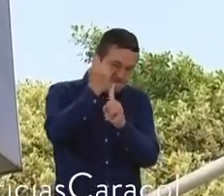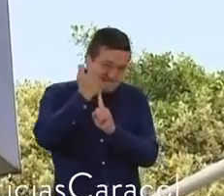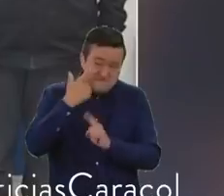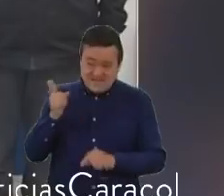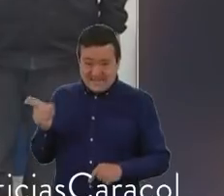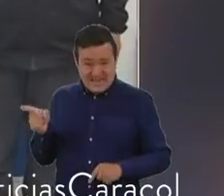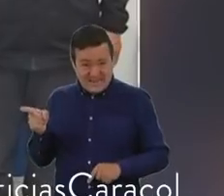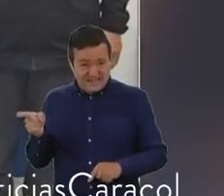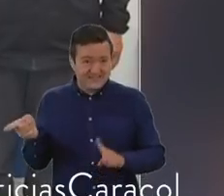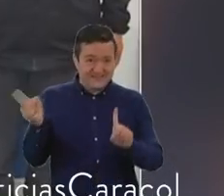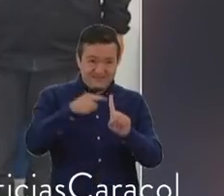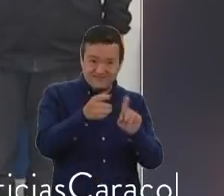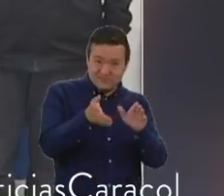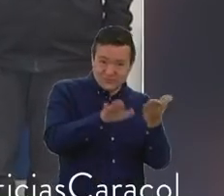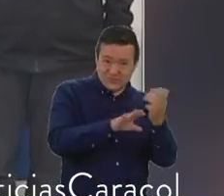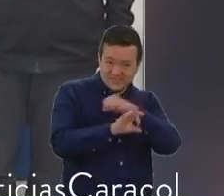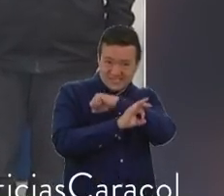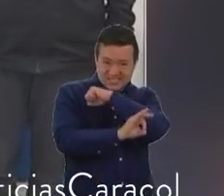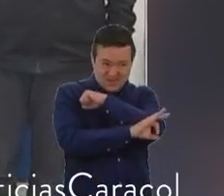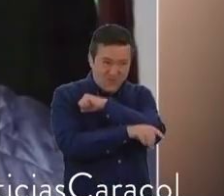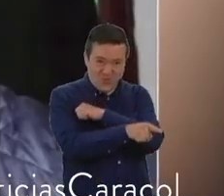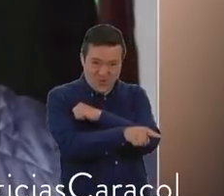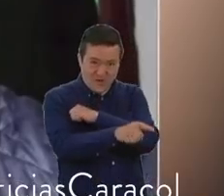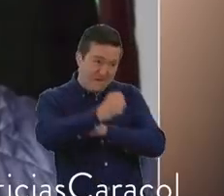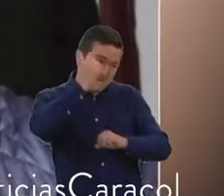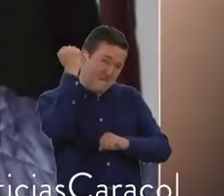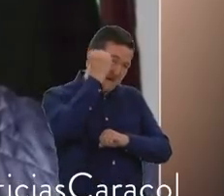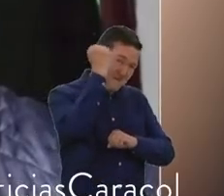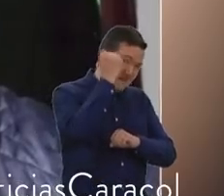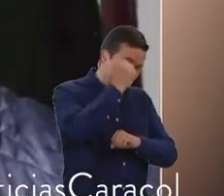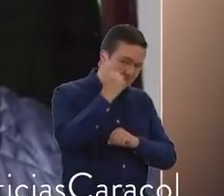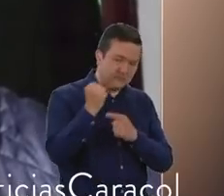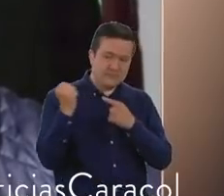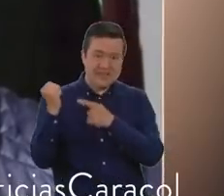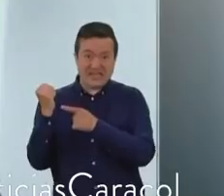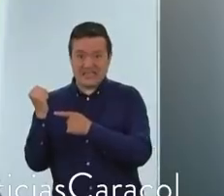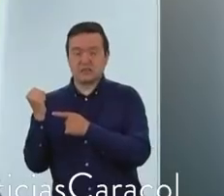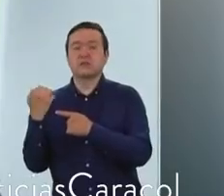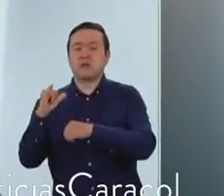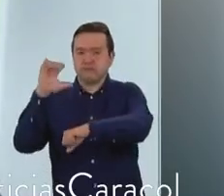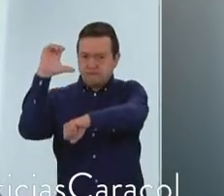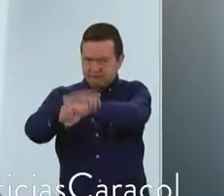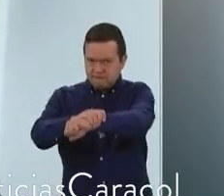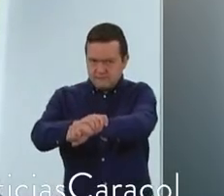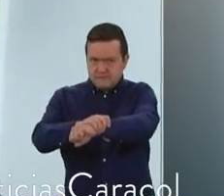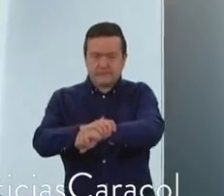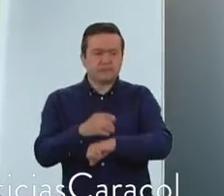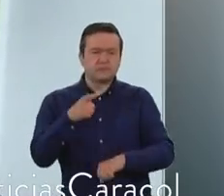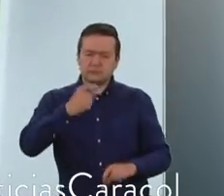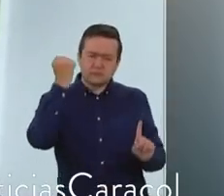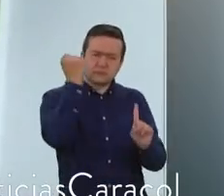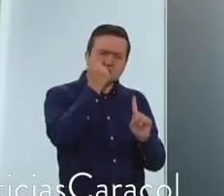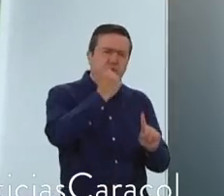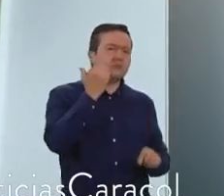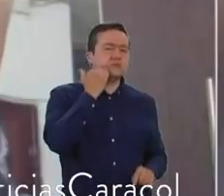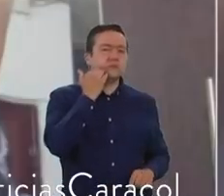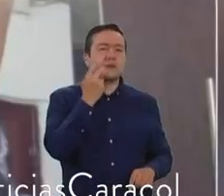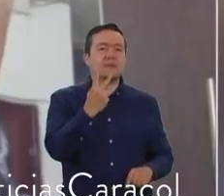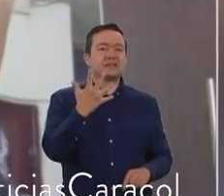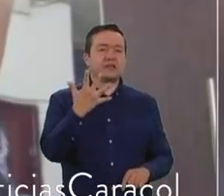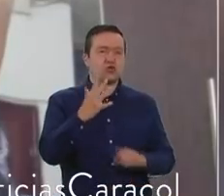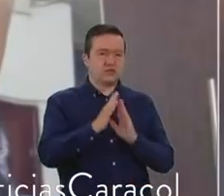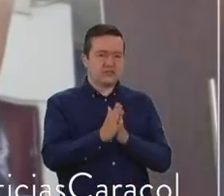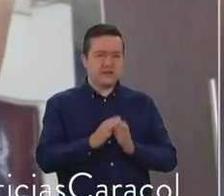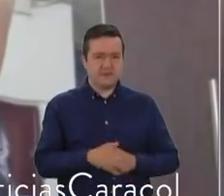Alexander Takuma, de 27 años, el pasado 25 de diciembre cuando lo agredió con un destornillador. Luego de